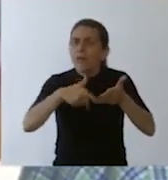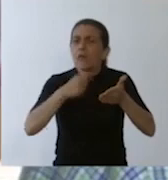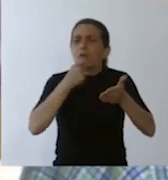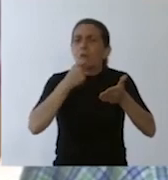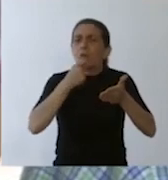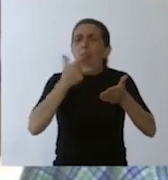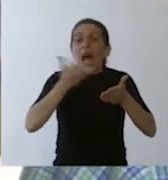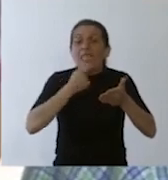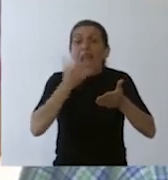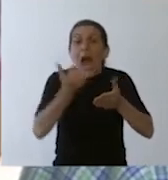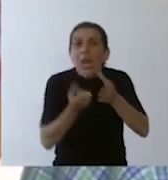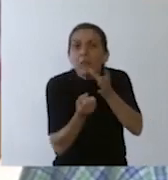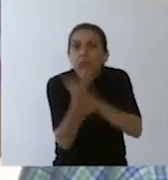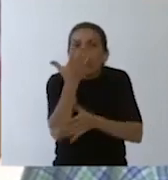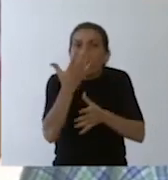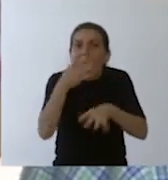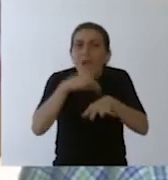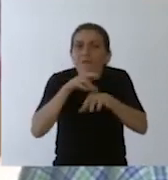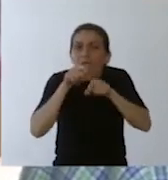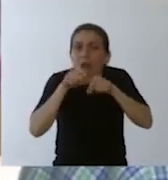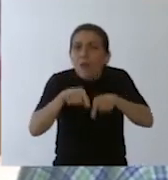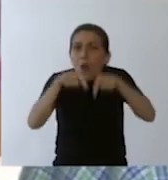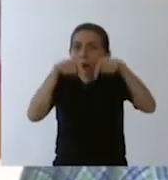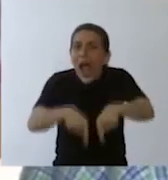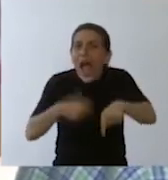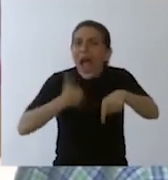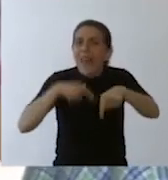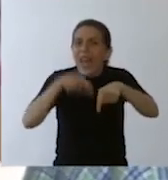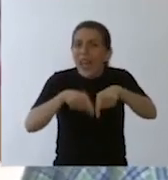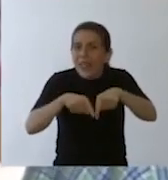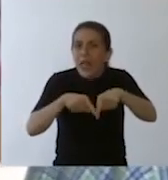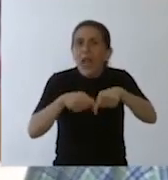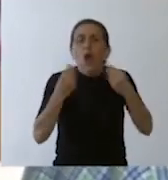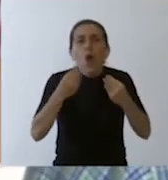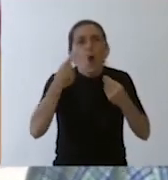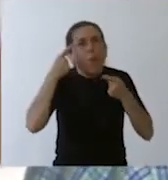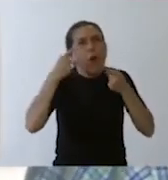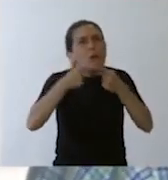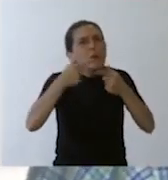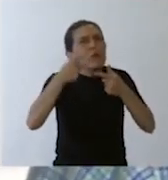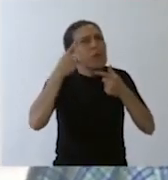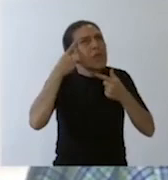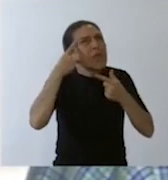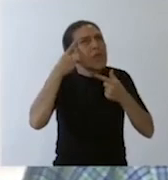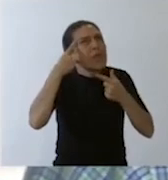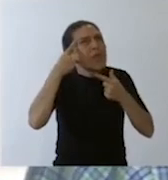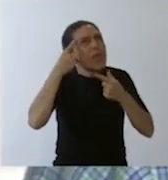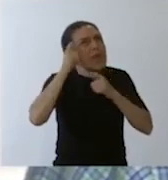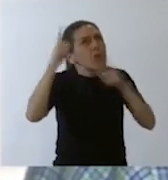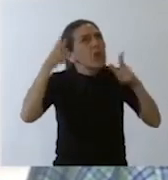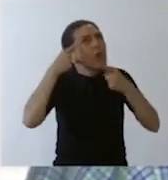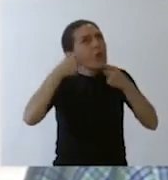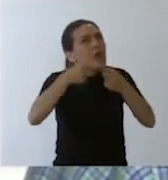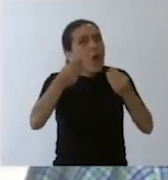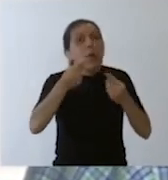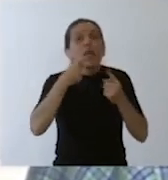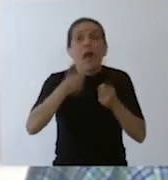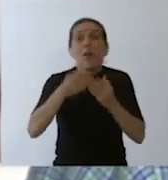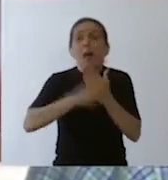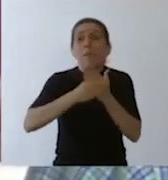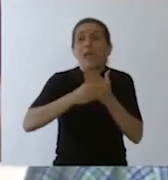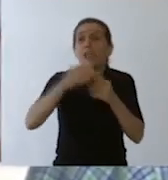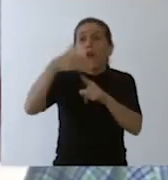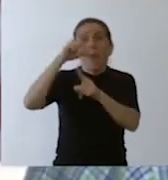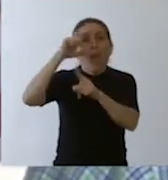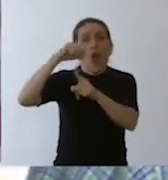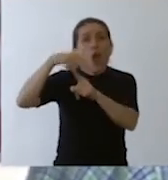casos autóctonos reales aquí en la Argentina, cuáles son las expectativas. Y por otro lado, al ministro